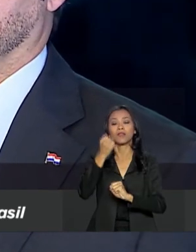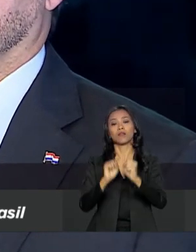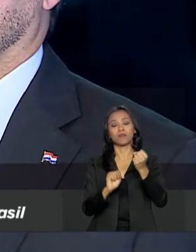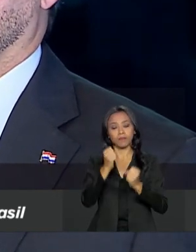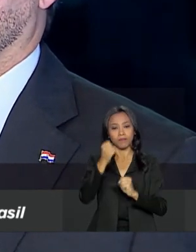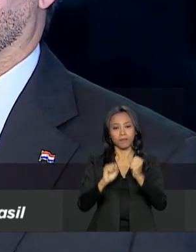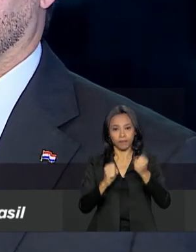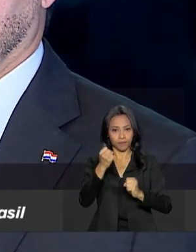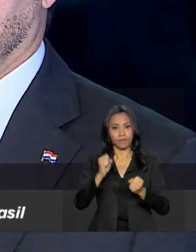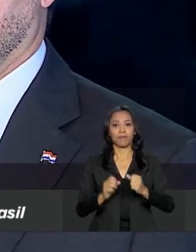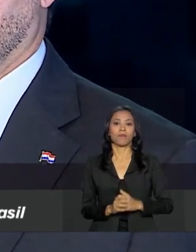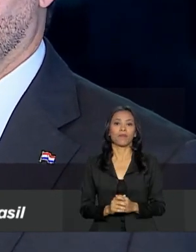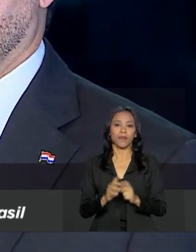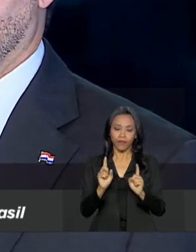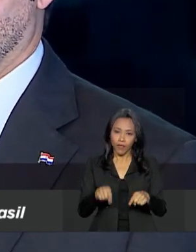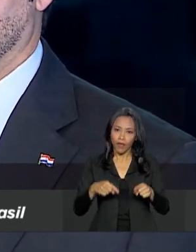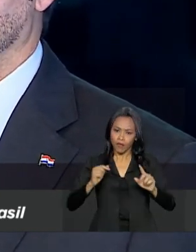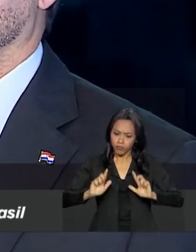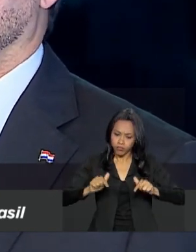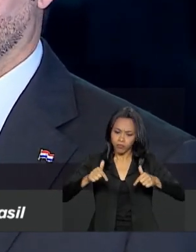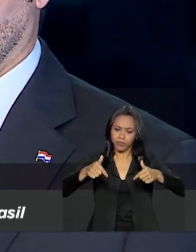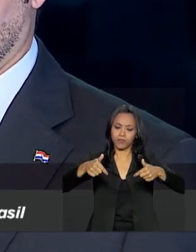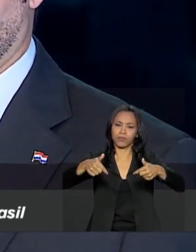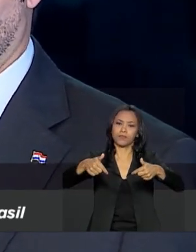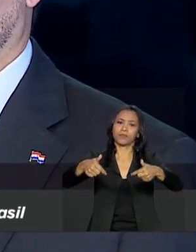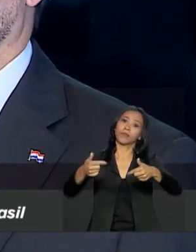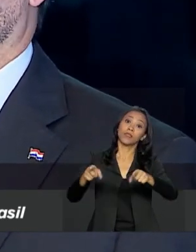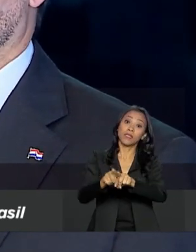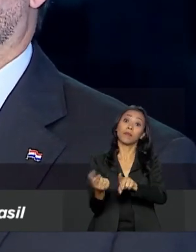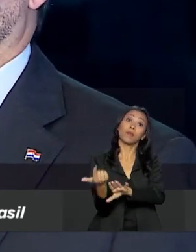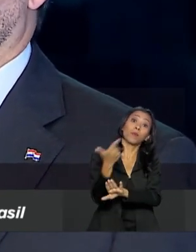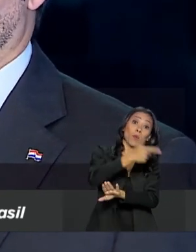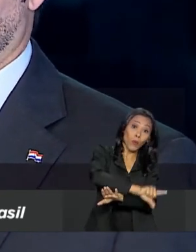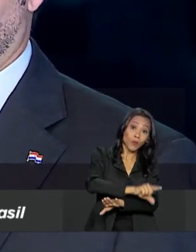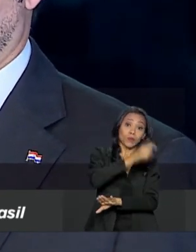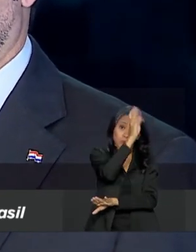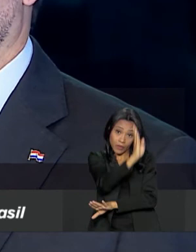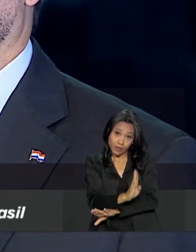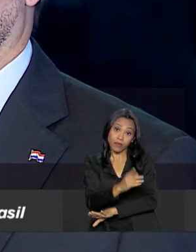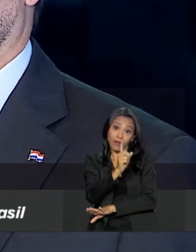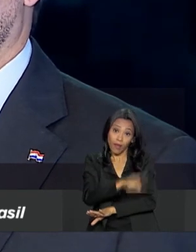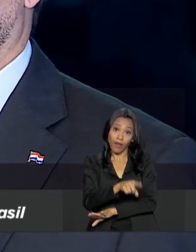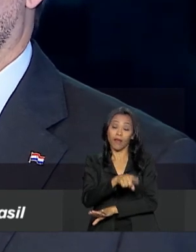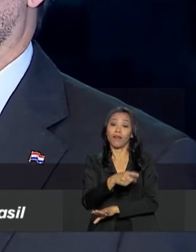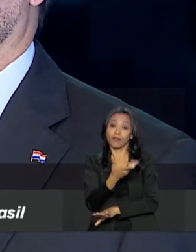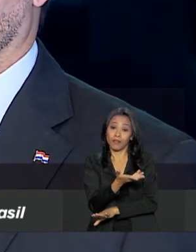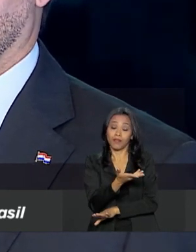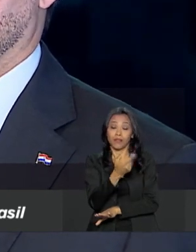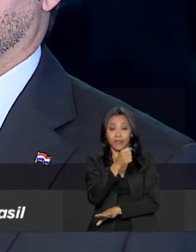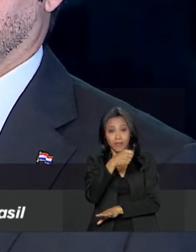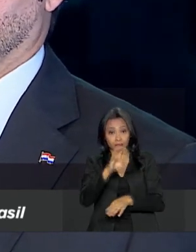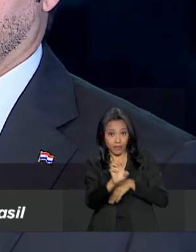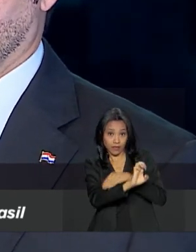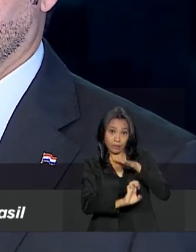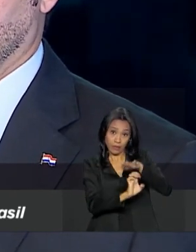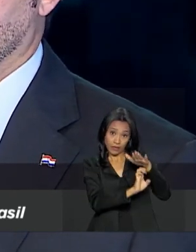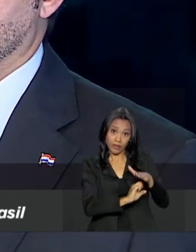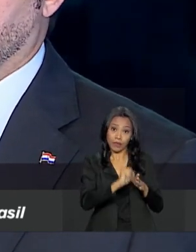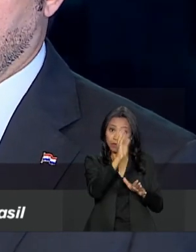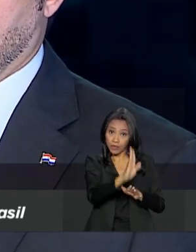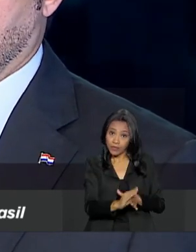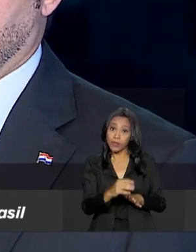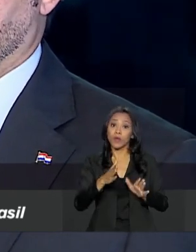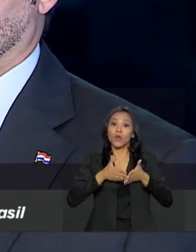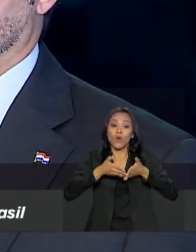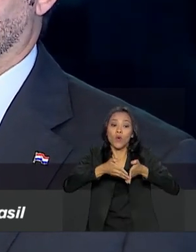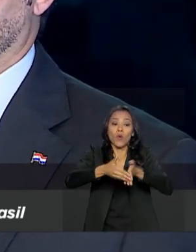lado, generar fuente de trabajo en Paraguay y por otro lado también complementar a la industria brasileña en dotarle de mejores costos